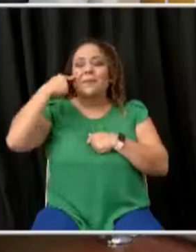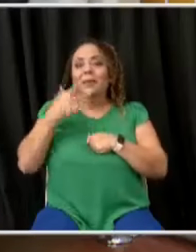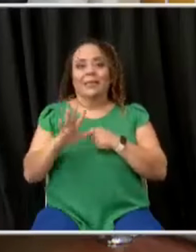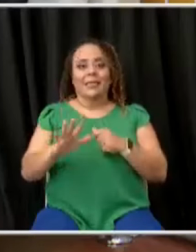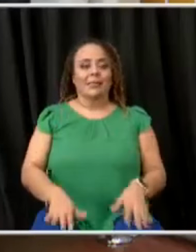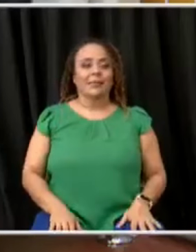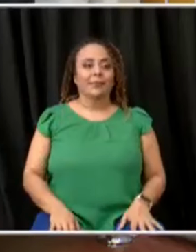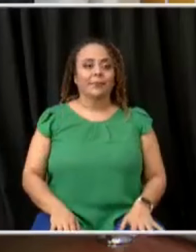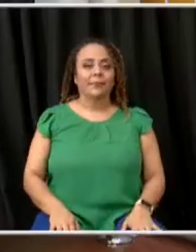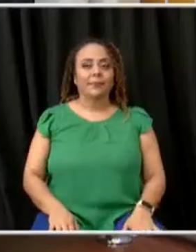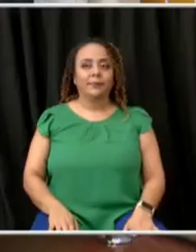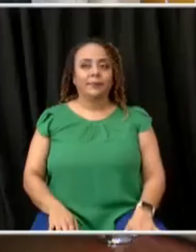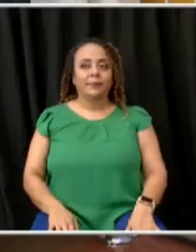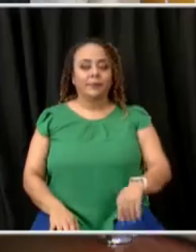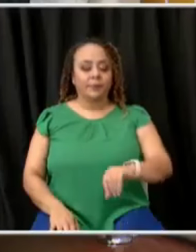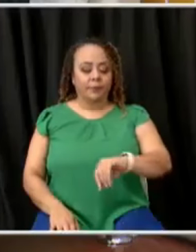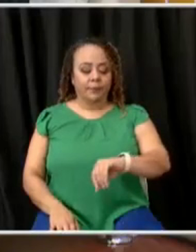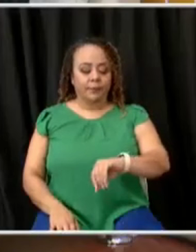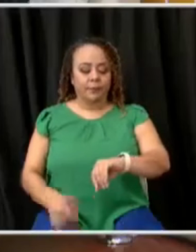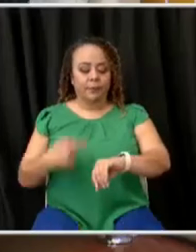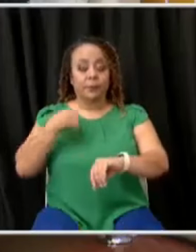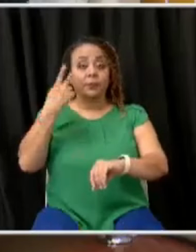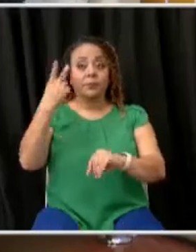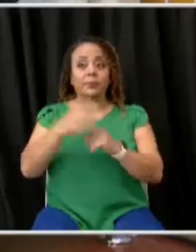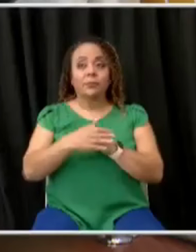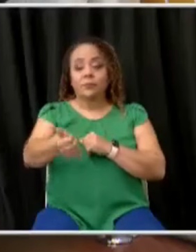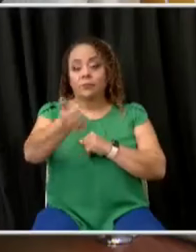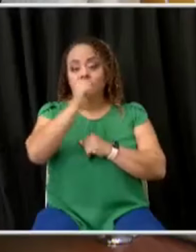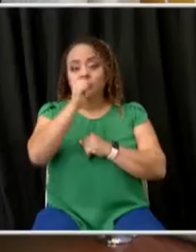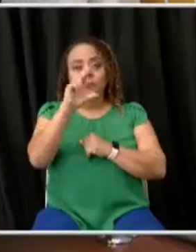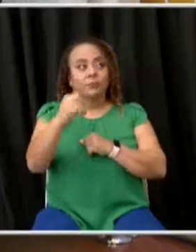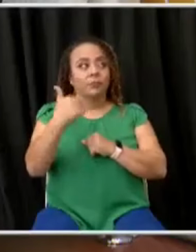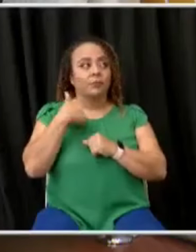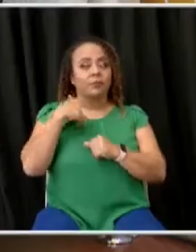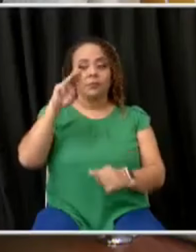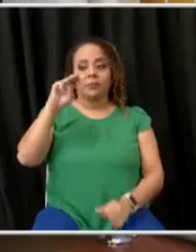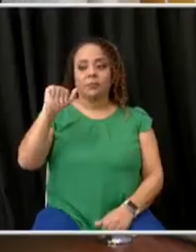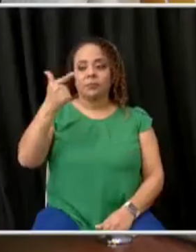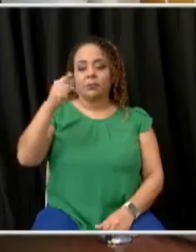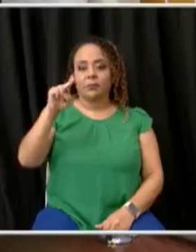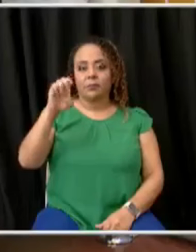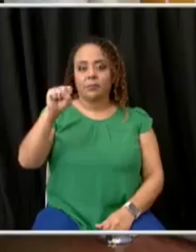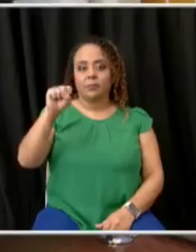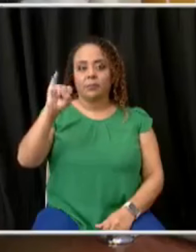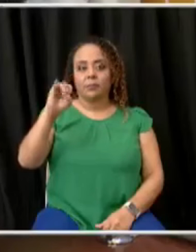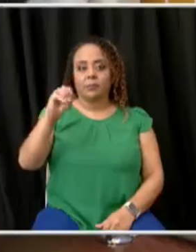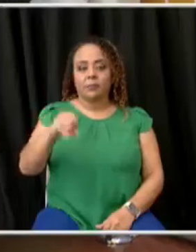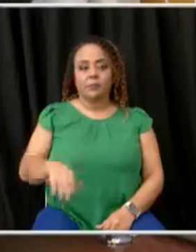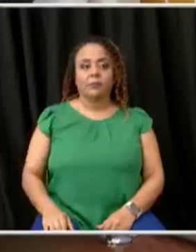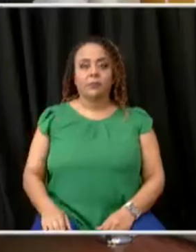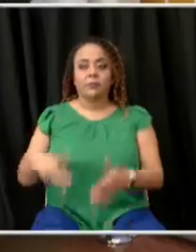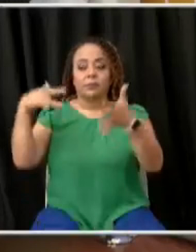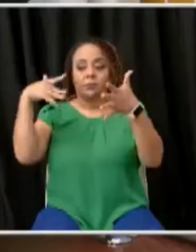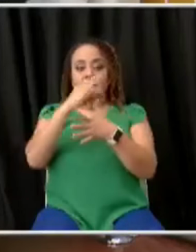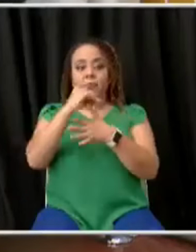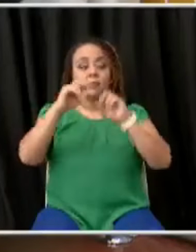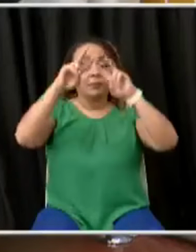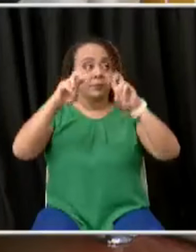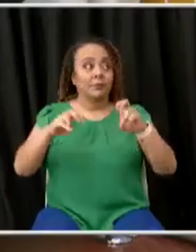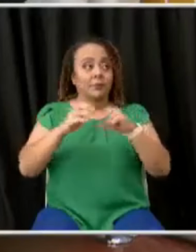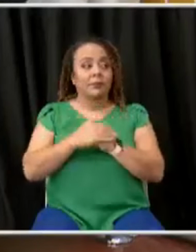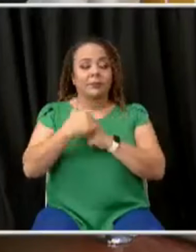plasma. Y yo he visto que las bebidas hidratantes usualmente no tienen magnesio. Los estudios y análisis de sudor